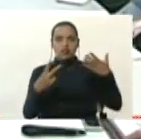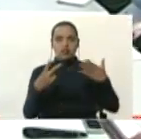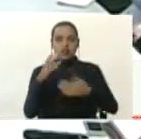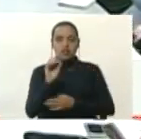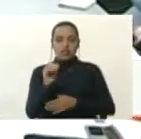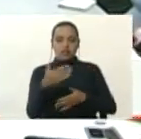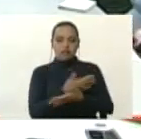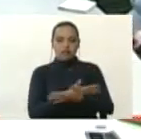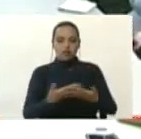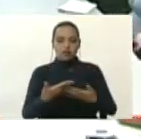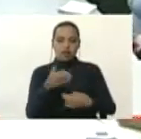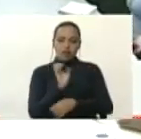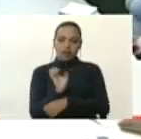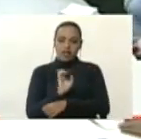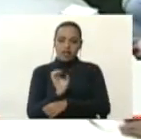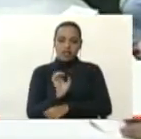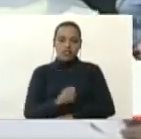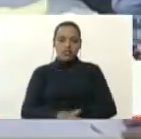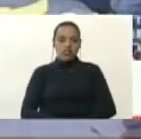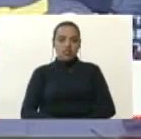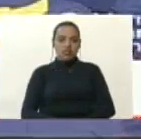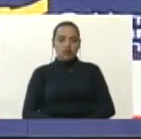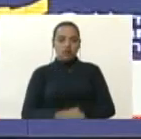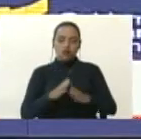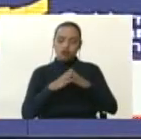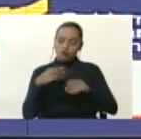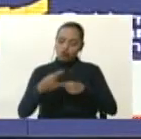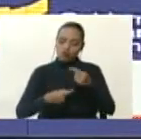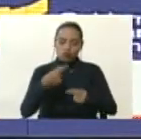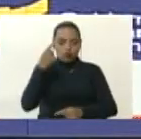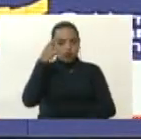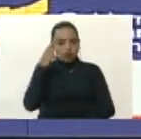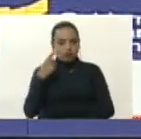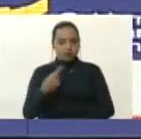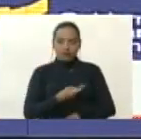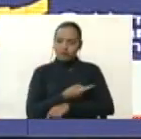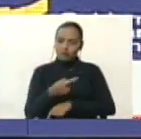de emergencias. Entonces, todos los días, a toda hora.